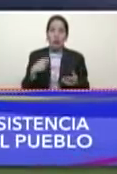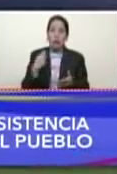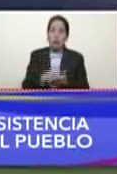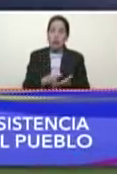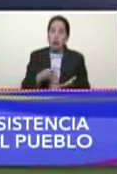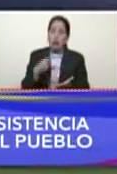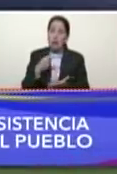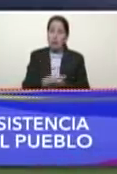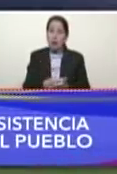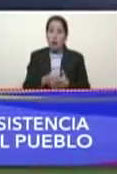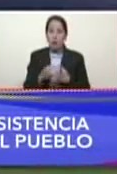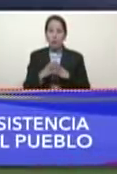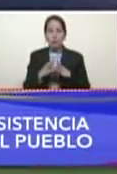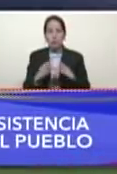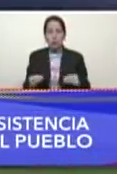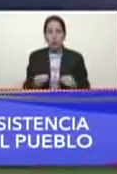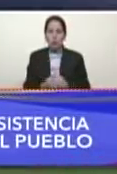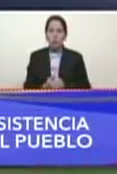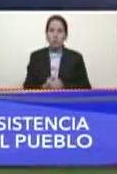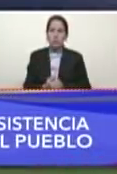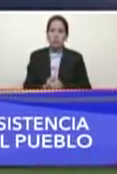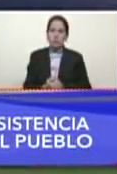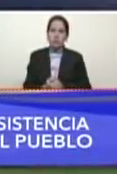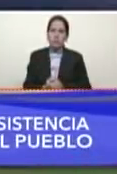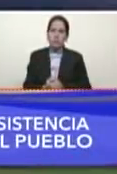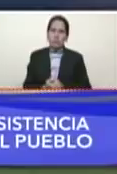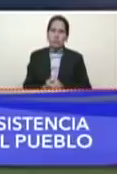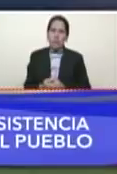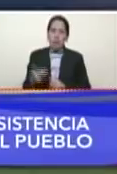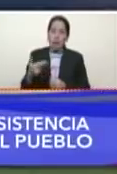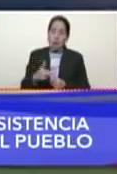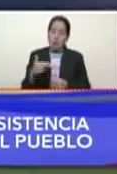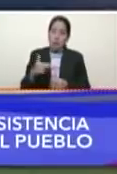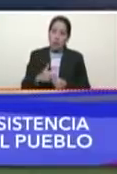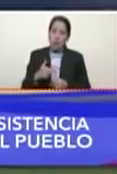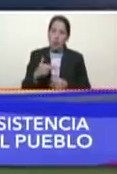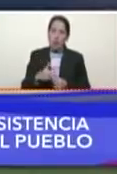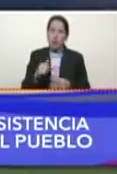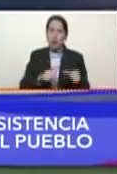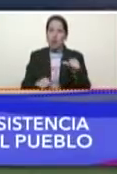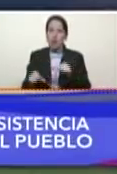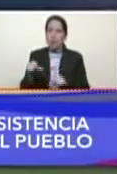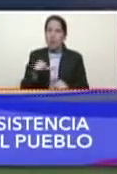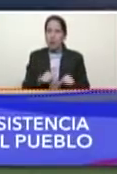en todos los campos. En todos los campos, en el petróleo, en la petroquímica,